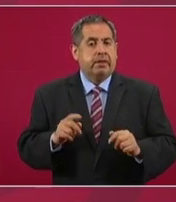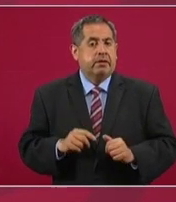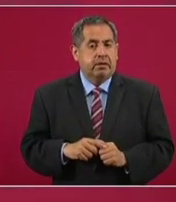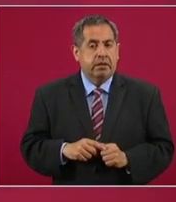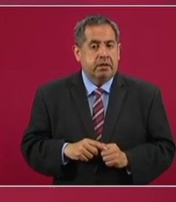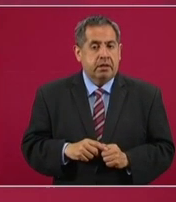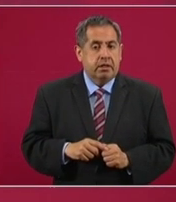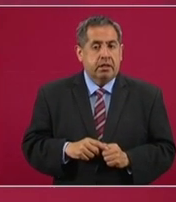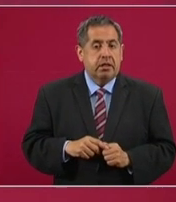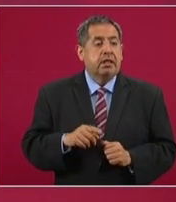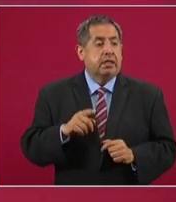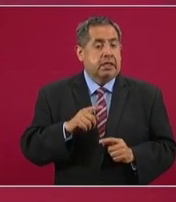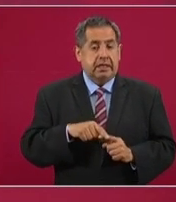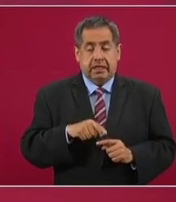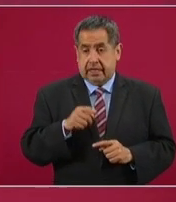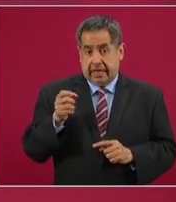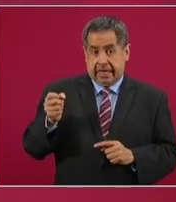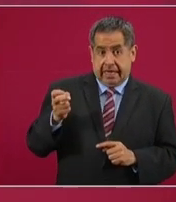no fue propuesto